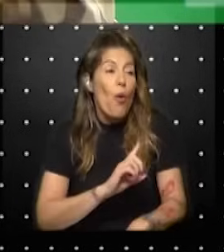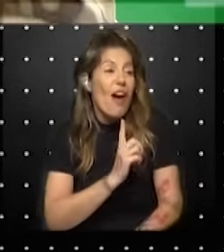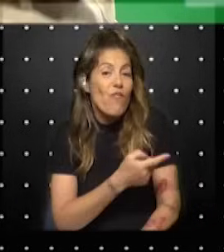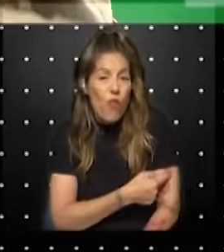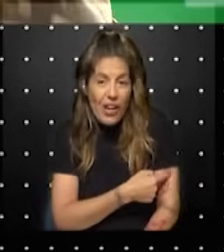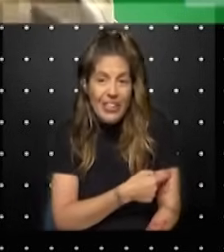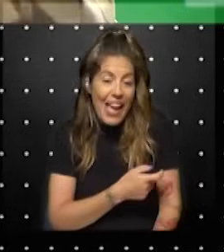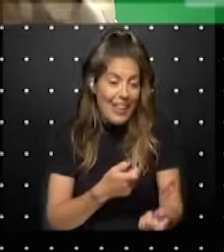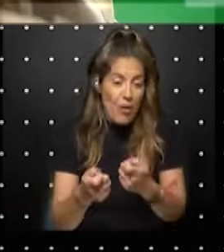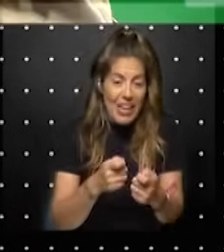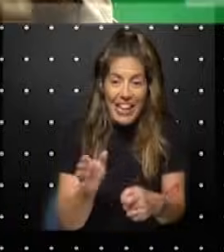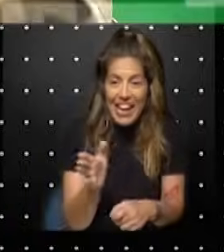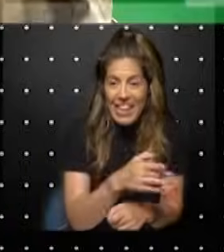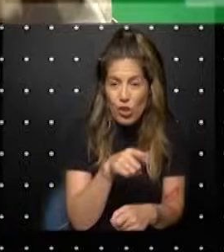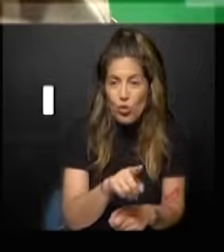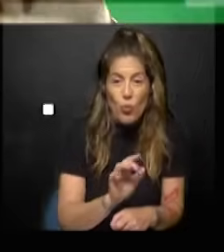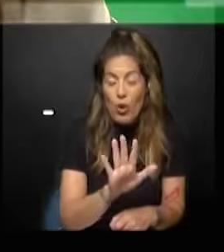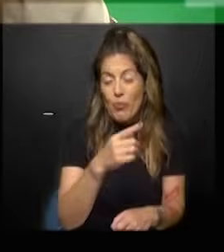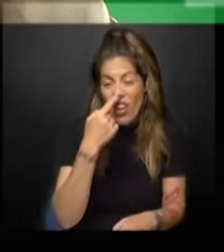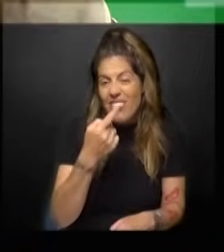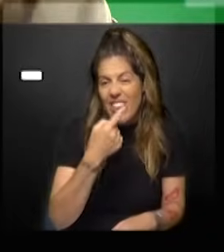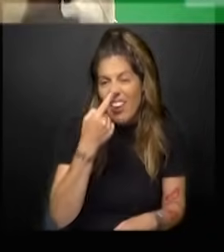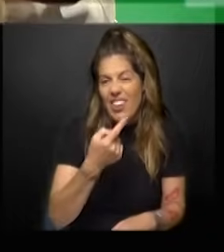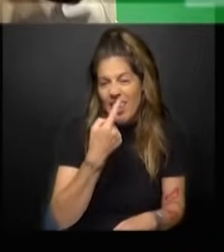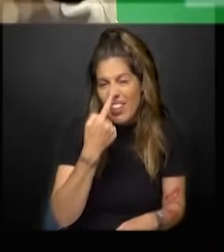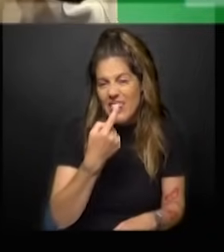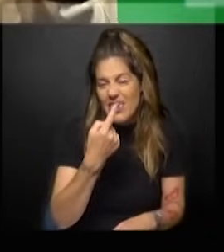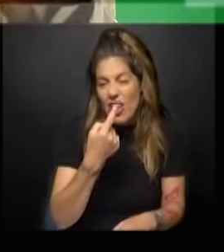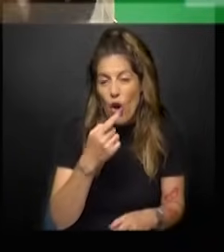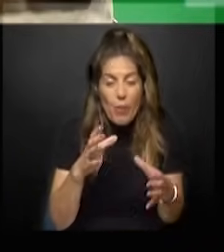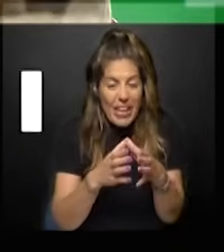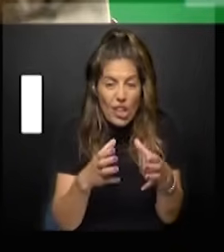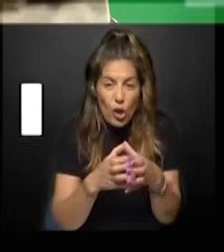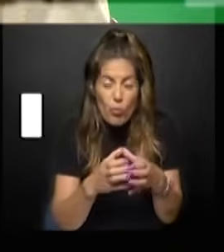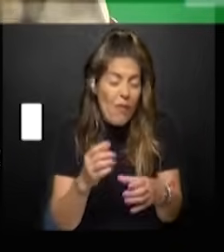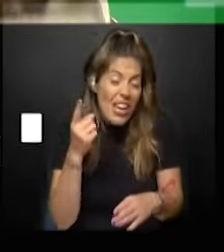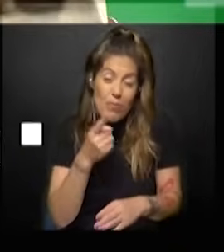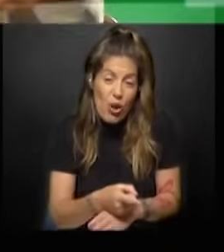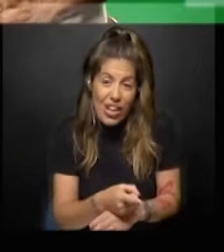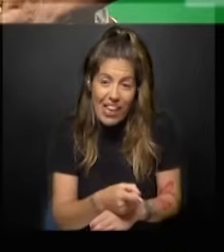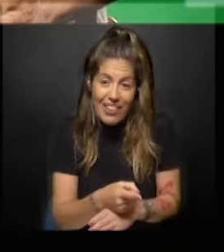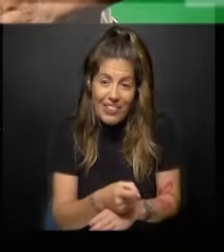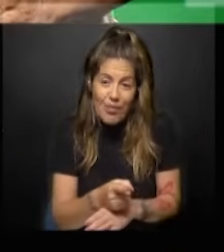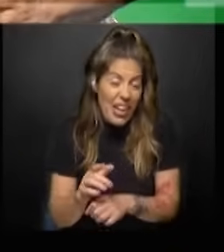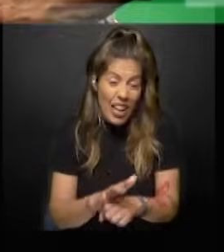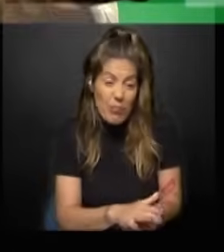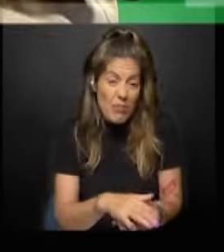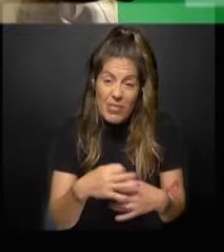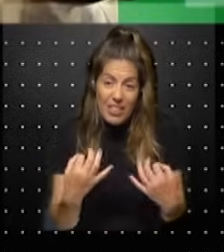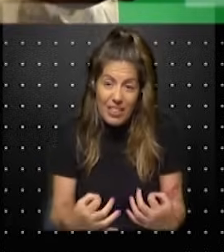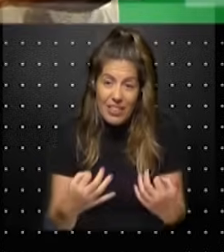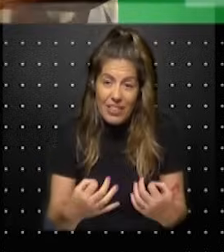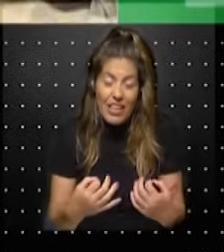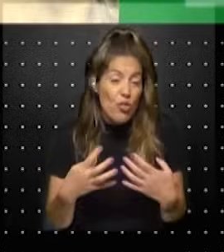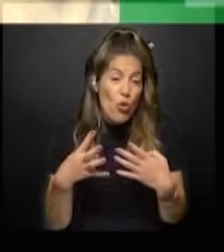que manejan todo esto en su propio interés o el interés de pequeños grupos van a imponer, van a reprimir duro. Es un